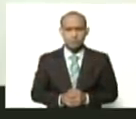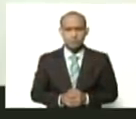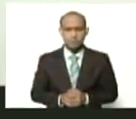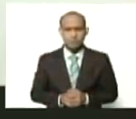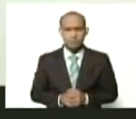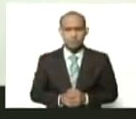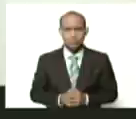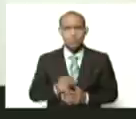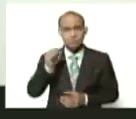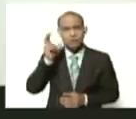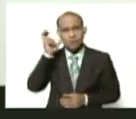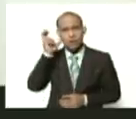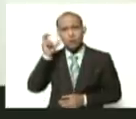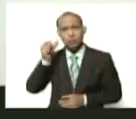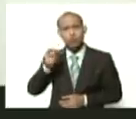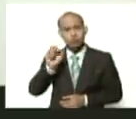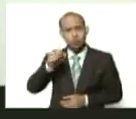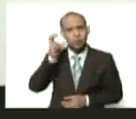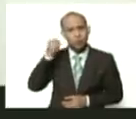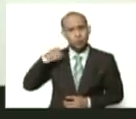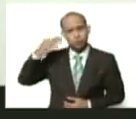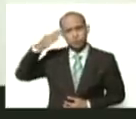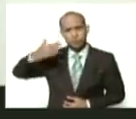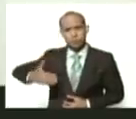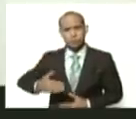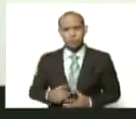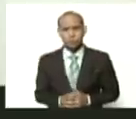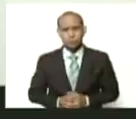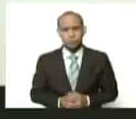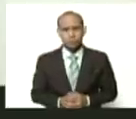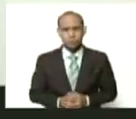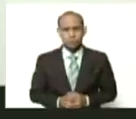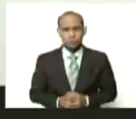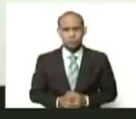flexibilización. Si sí, lo escucho, mi comandante. Lo escucho, mi comandante.